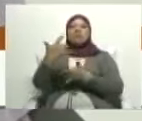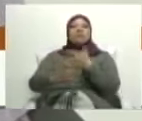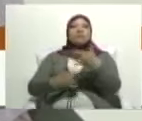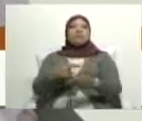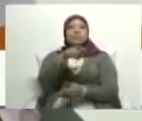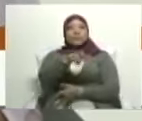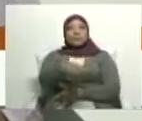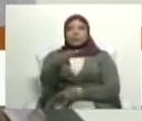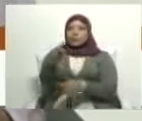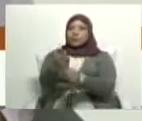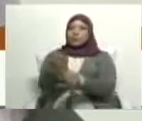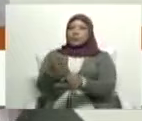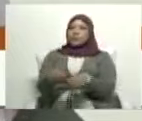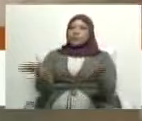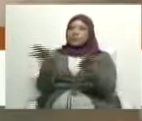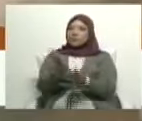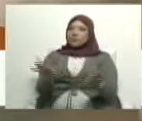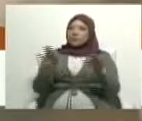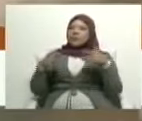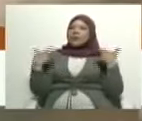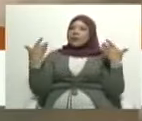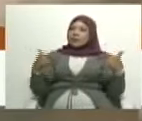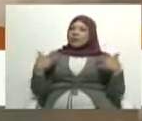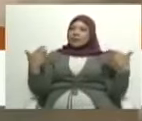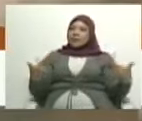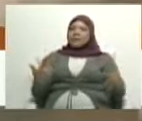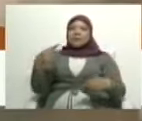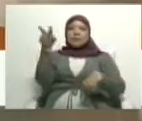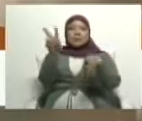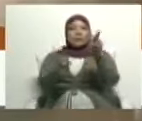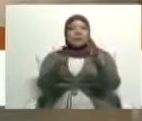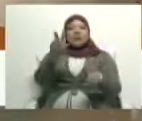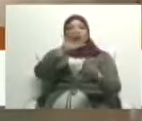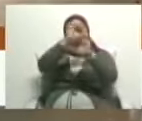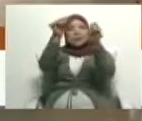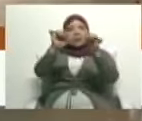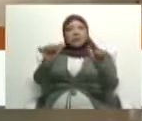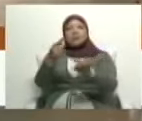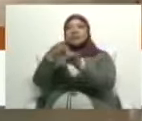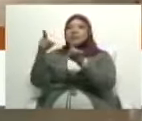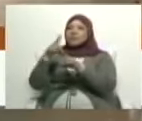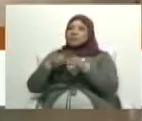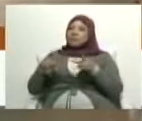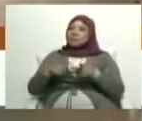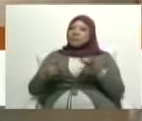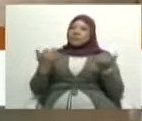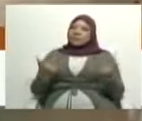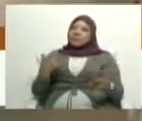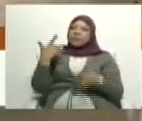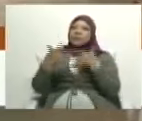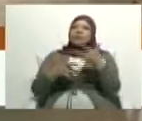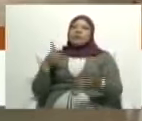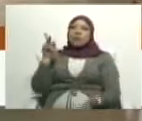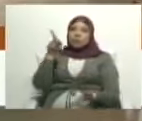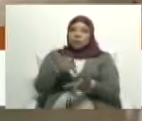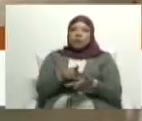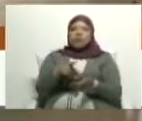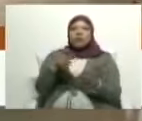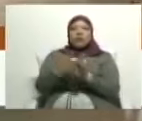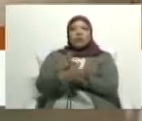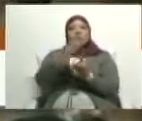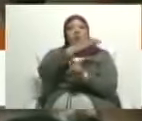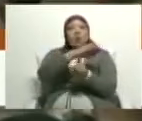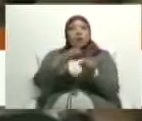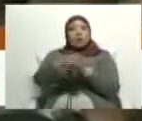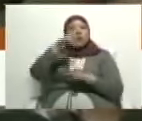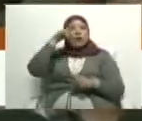generosidad. Y sobre todo la alegría, y ahí entran las expresiones artísticas diversas. Y yo reivindico aquí la cultura de